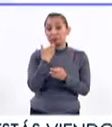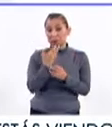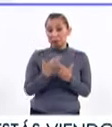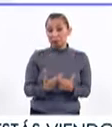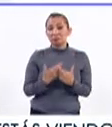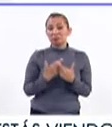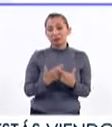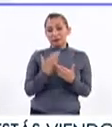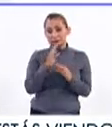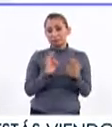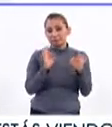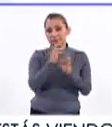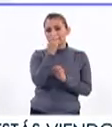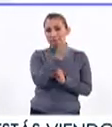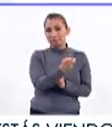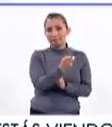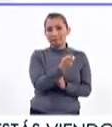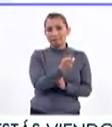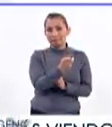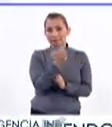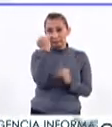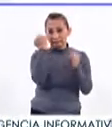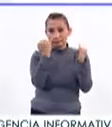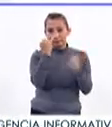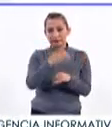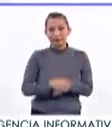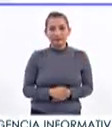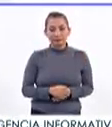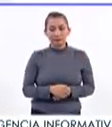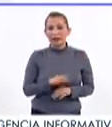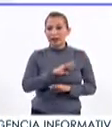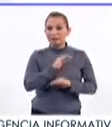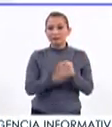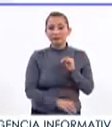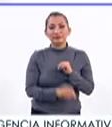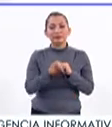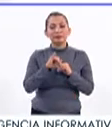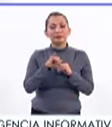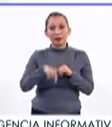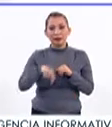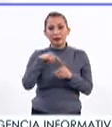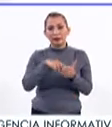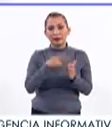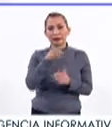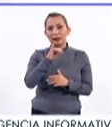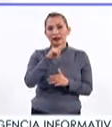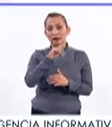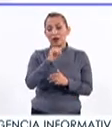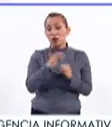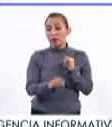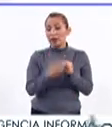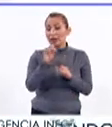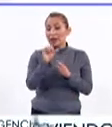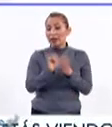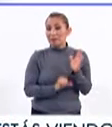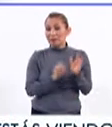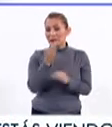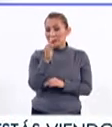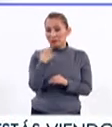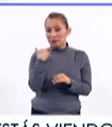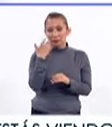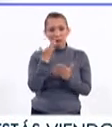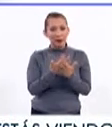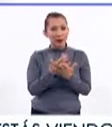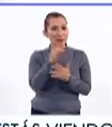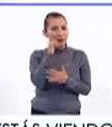así que muy relevante esta estrategia. Así es. Así llegamos al final hoy de esta emisión de Interfaz, la última del mes de febrero, pero los